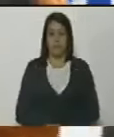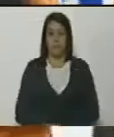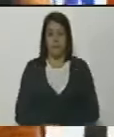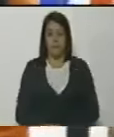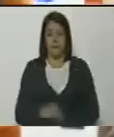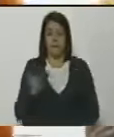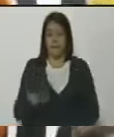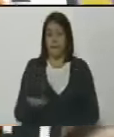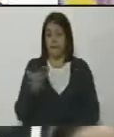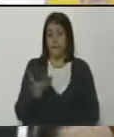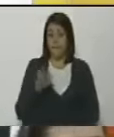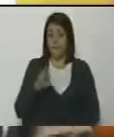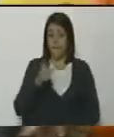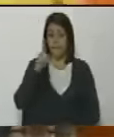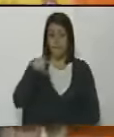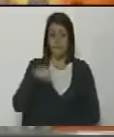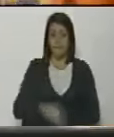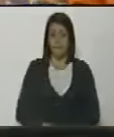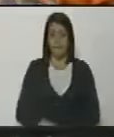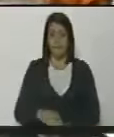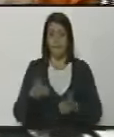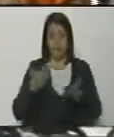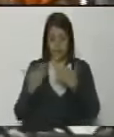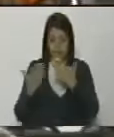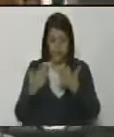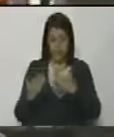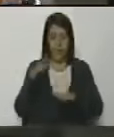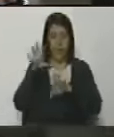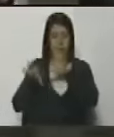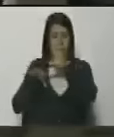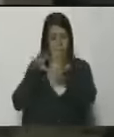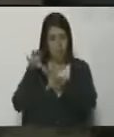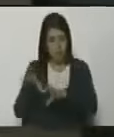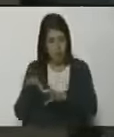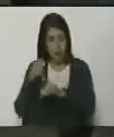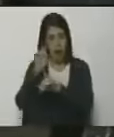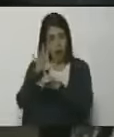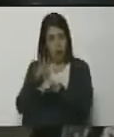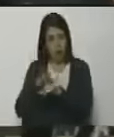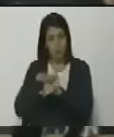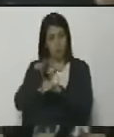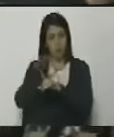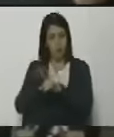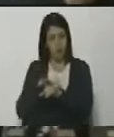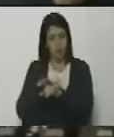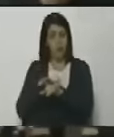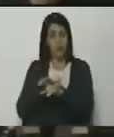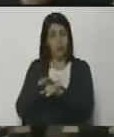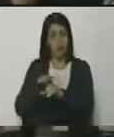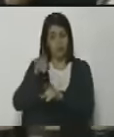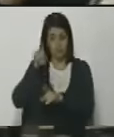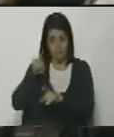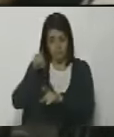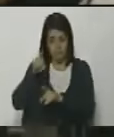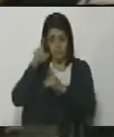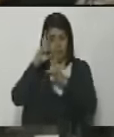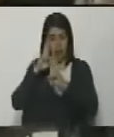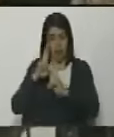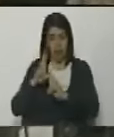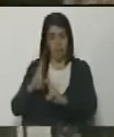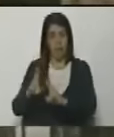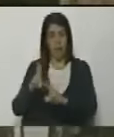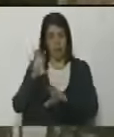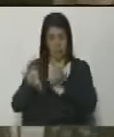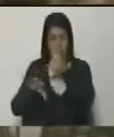Y la importancia, además, de tratar a los animales con bondad y compasión. En la crianza respetuosa, tener